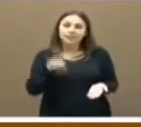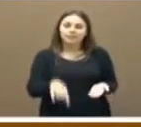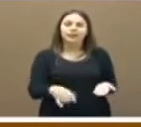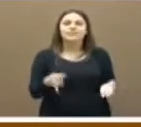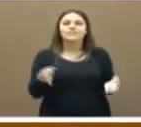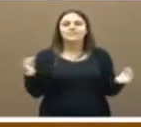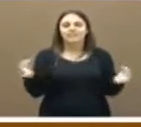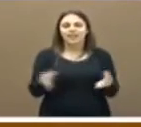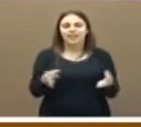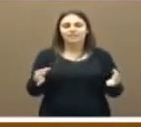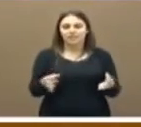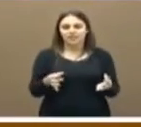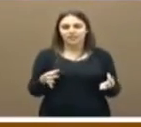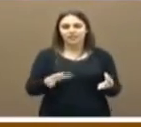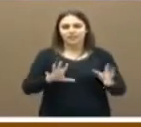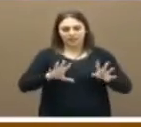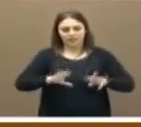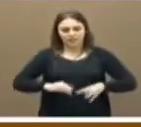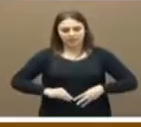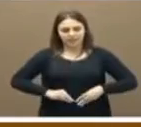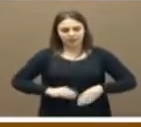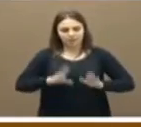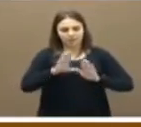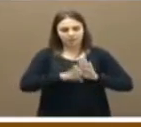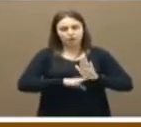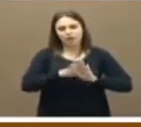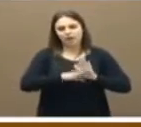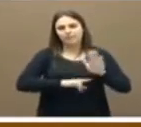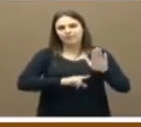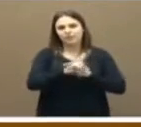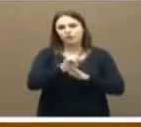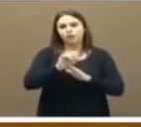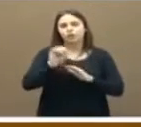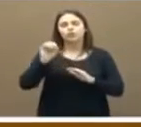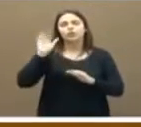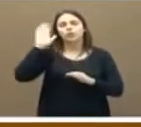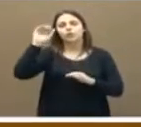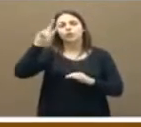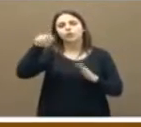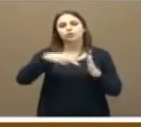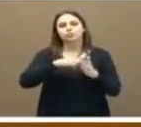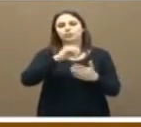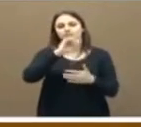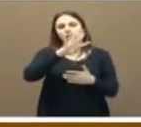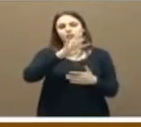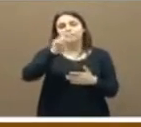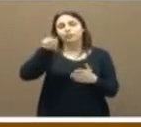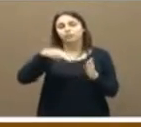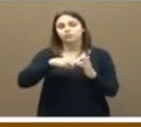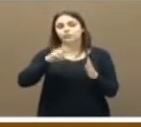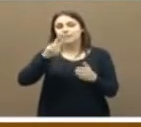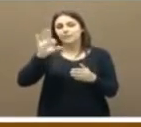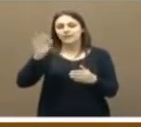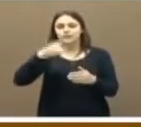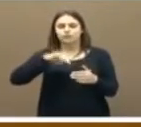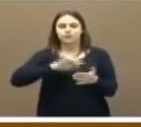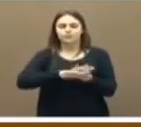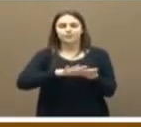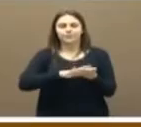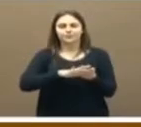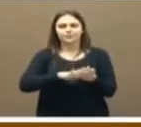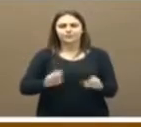absorber el Programa de Desarrollo Rural 2014-2020. Estamos hablando de